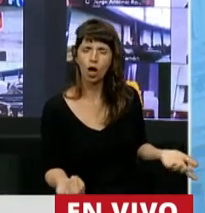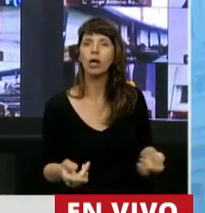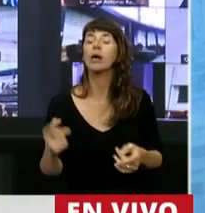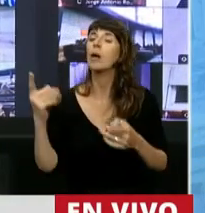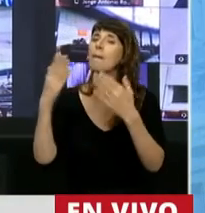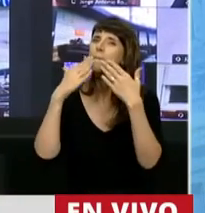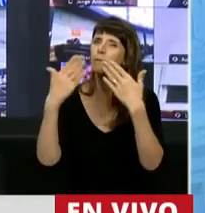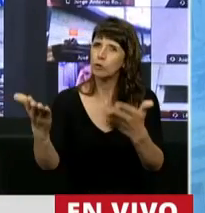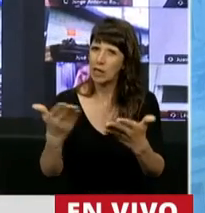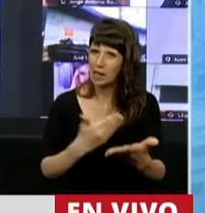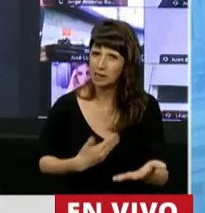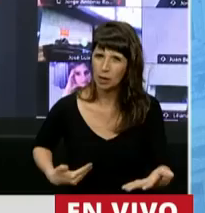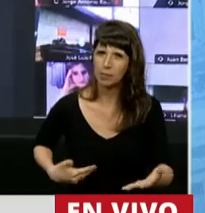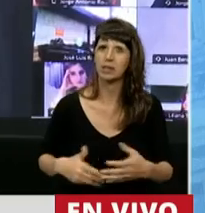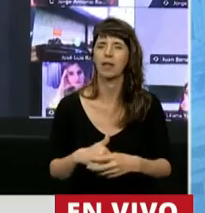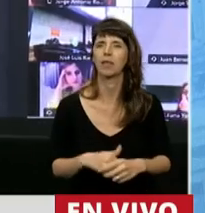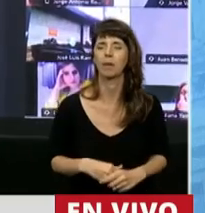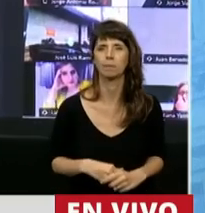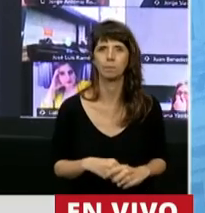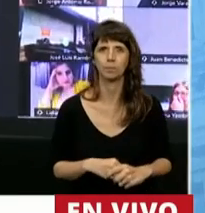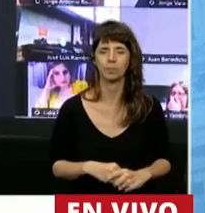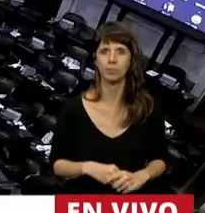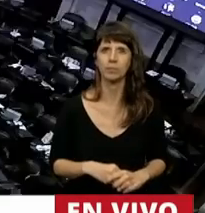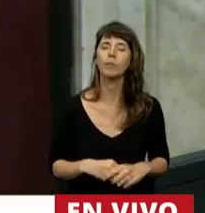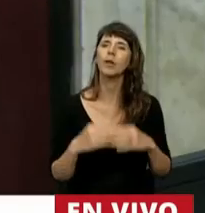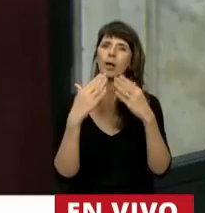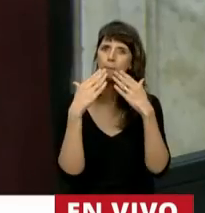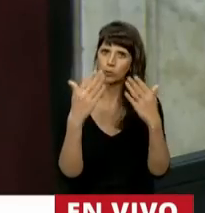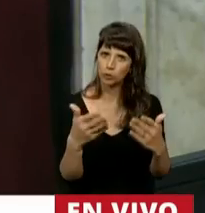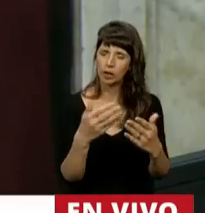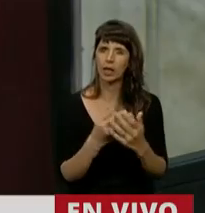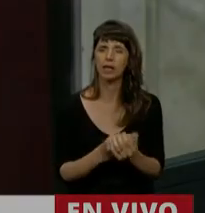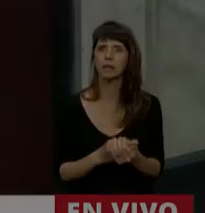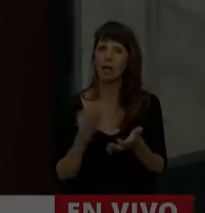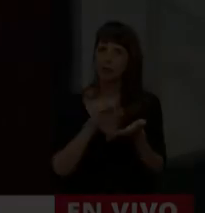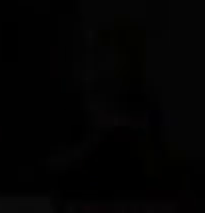gracias, señor presidente. Muchas gracias, diputada Elena.